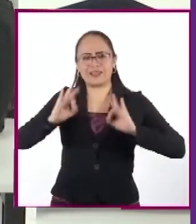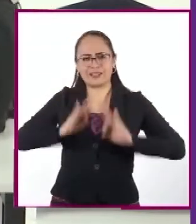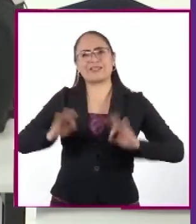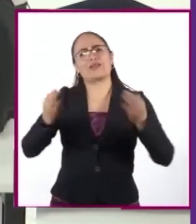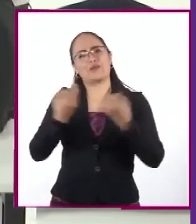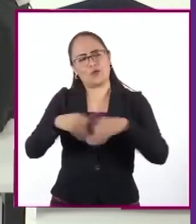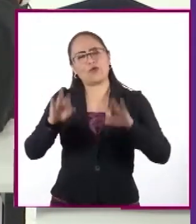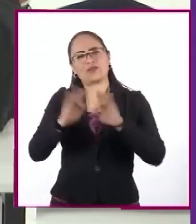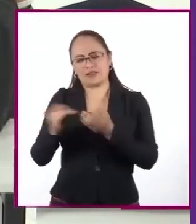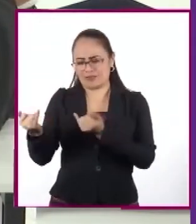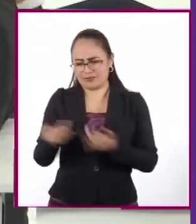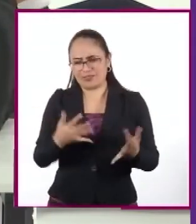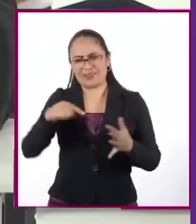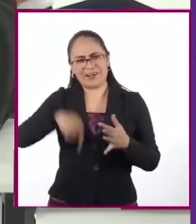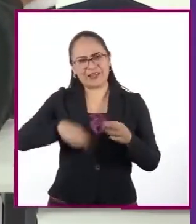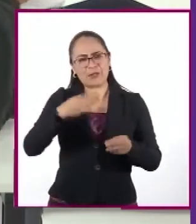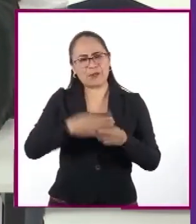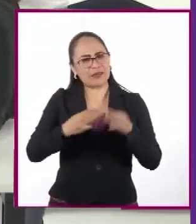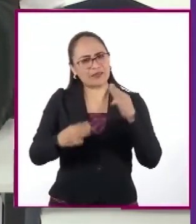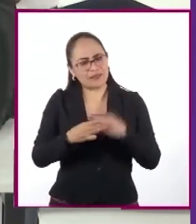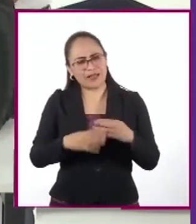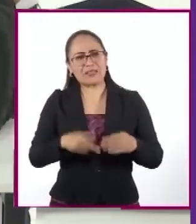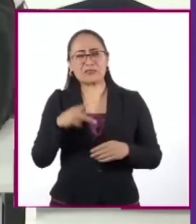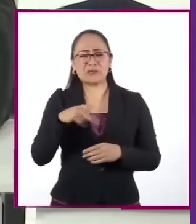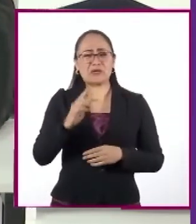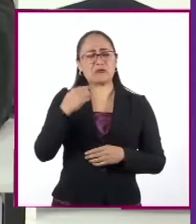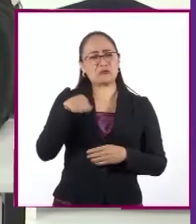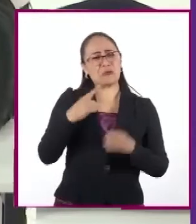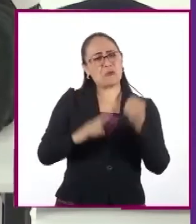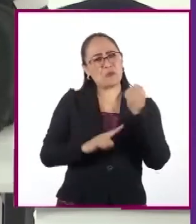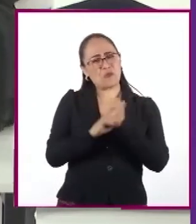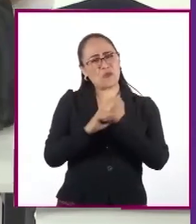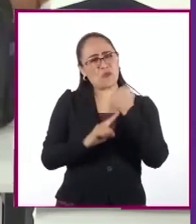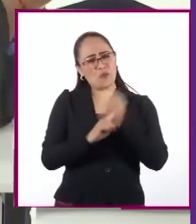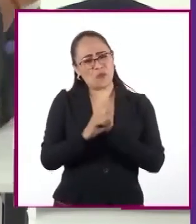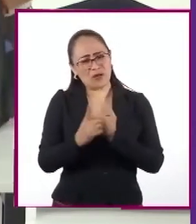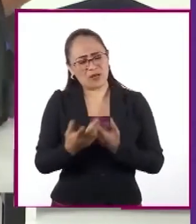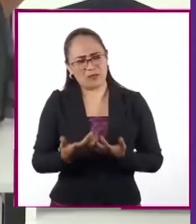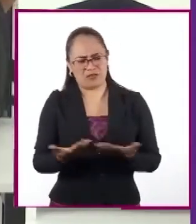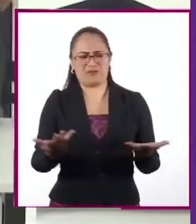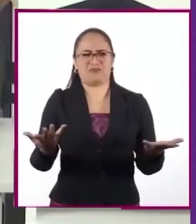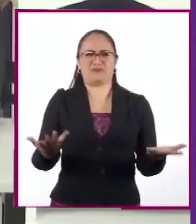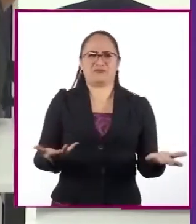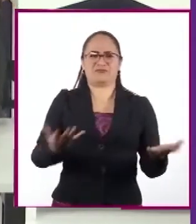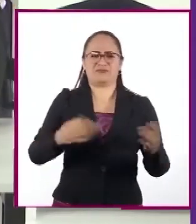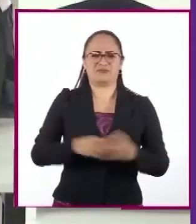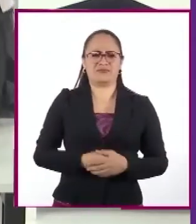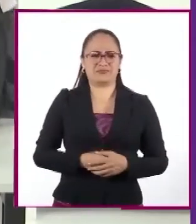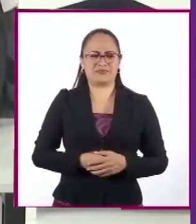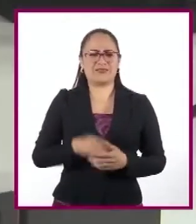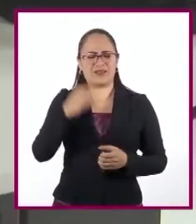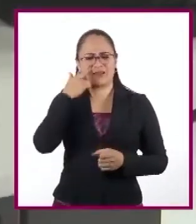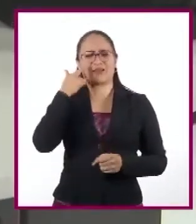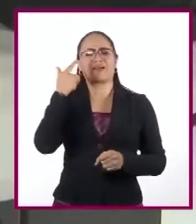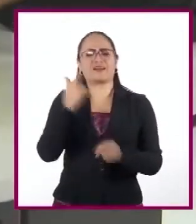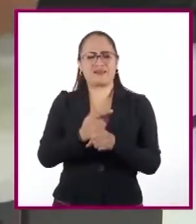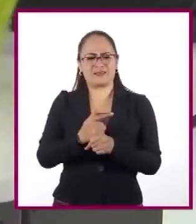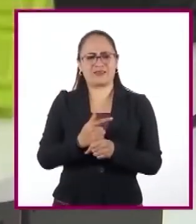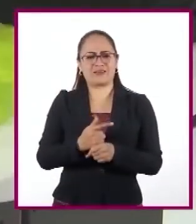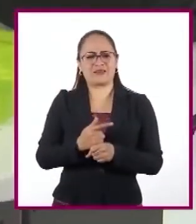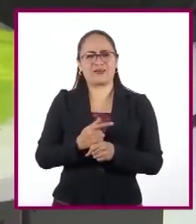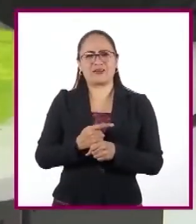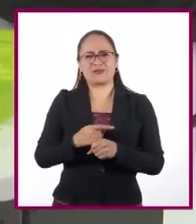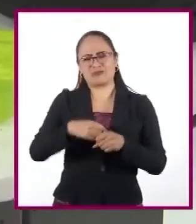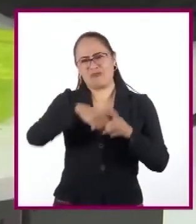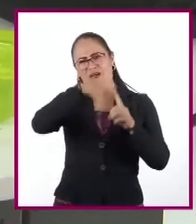trajo. Pero tengo un pequeño problema. Maestro, me doy cuenta, se